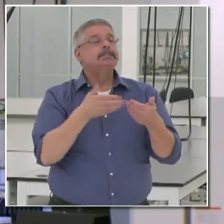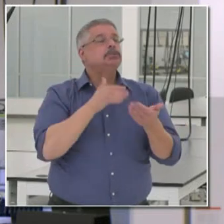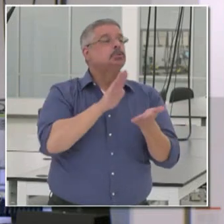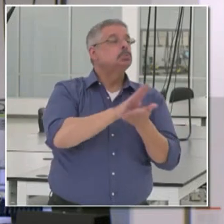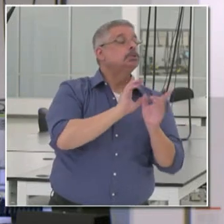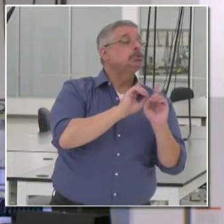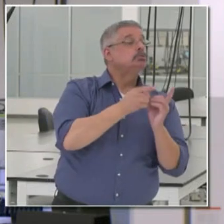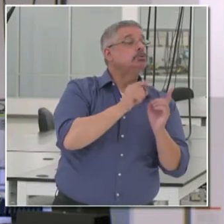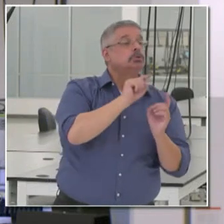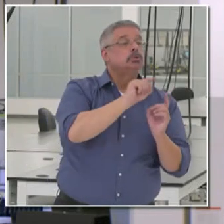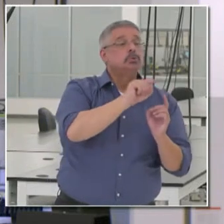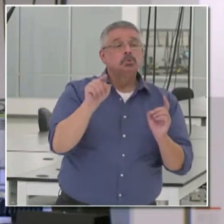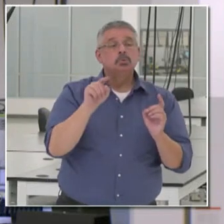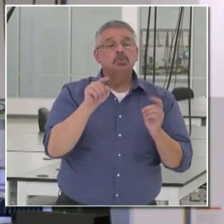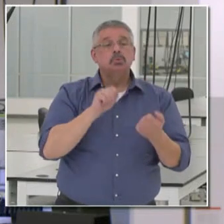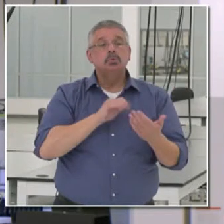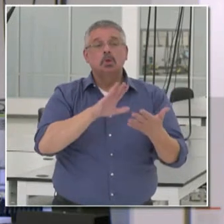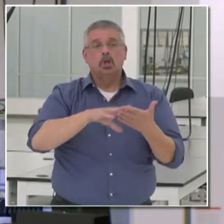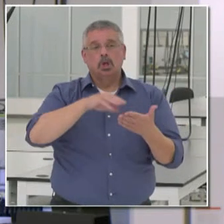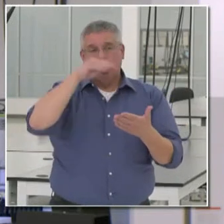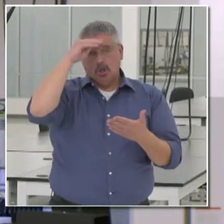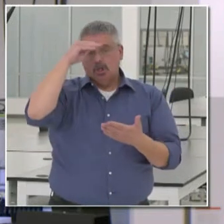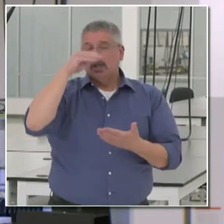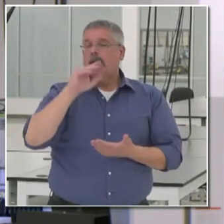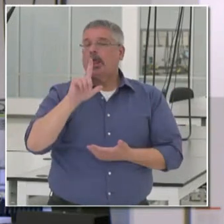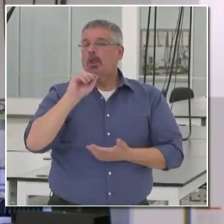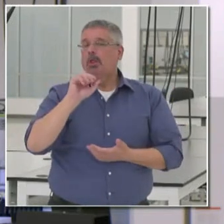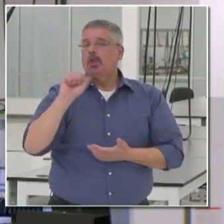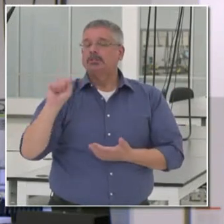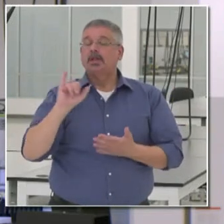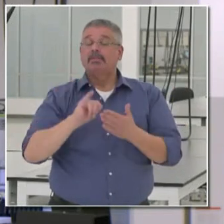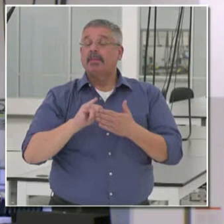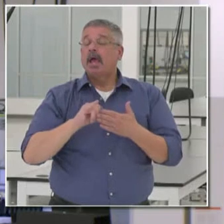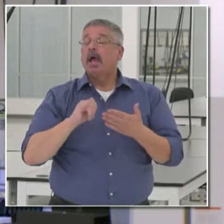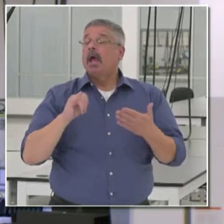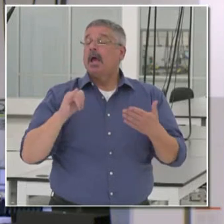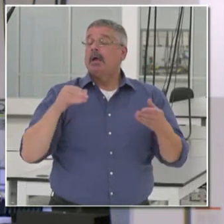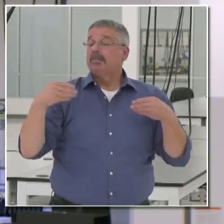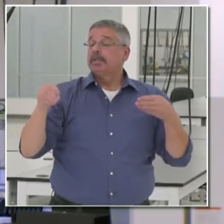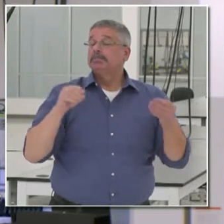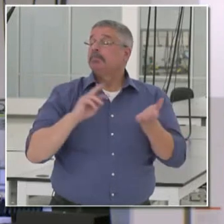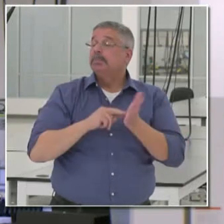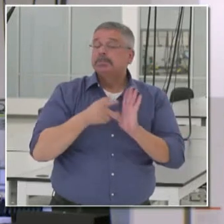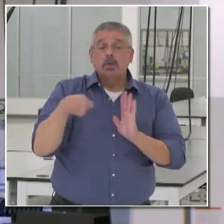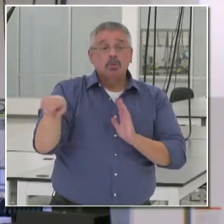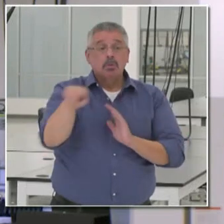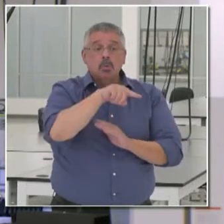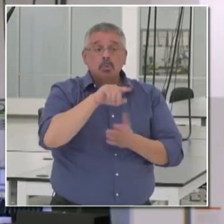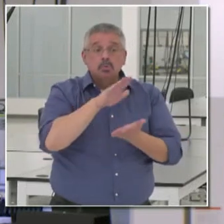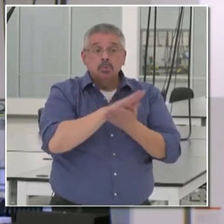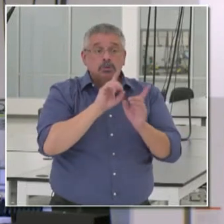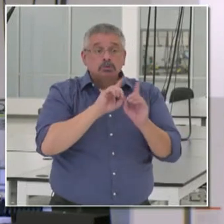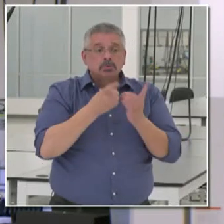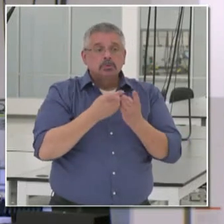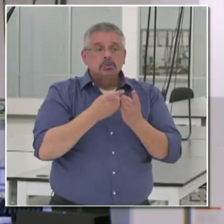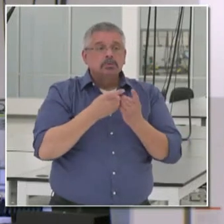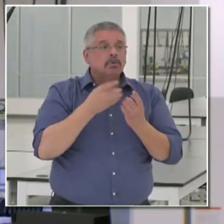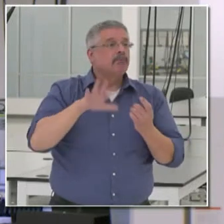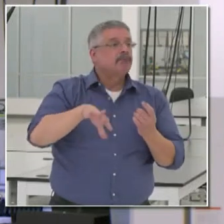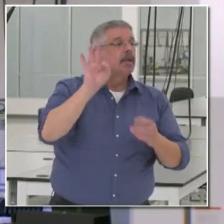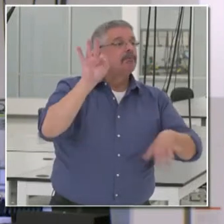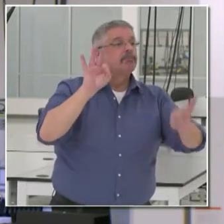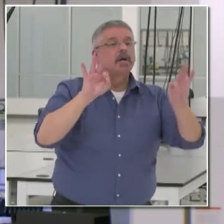para las escuelas y los distritos para que resuelvan el problema de la pérdida instruccional así que le damos